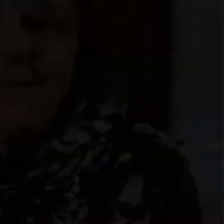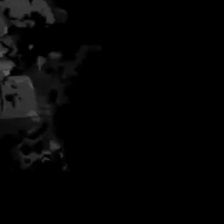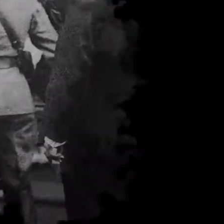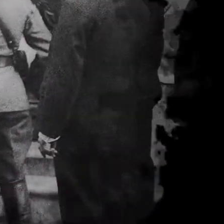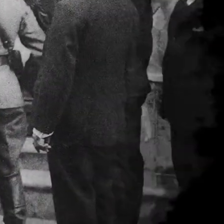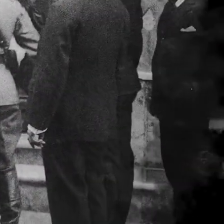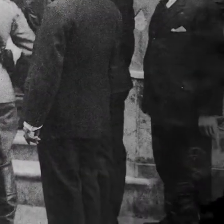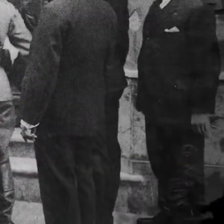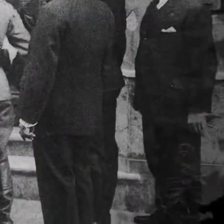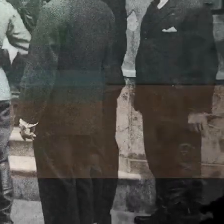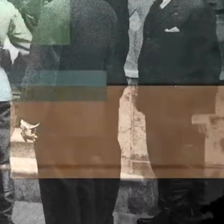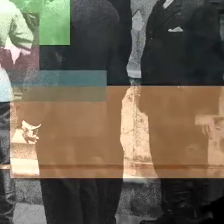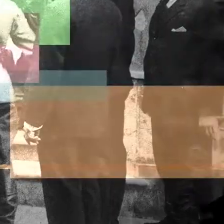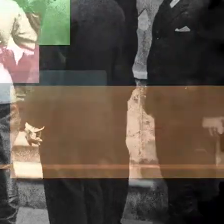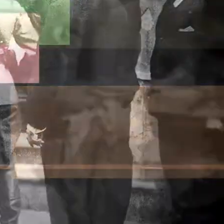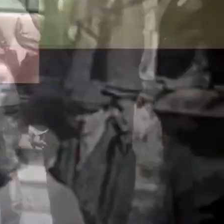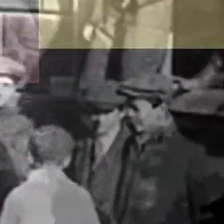es central.